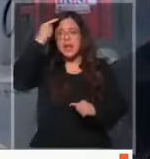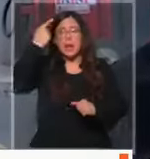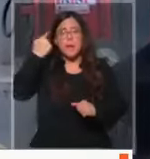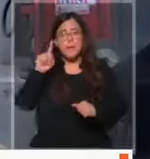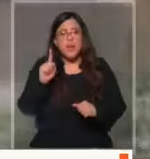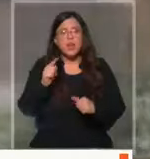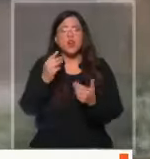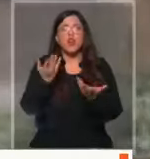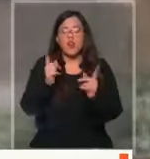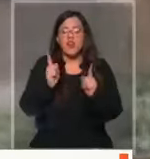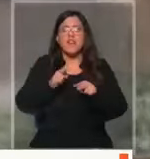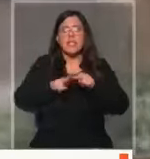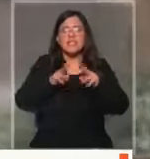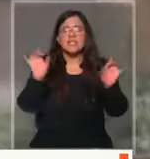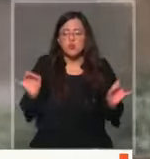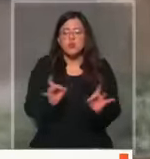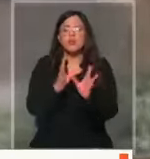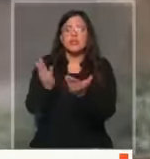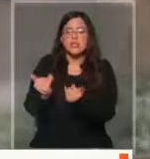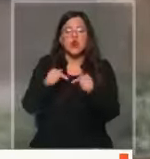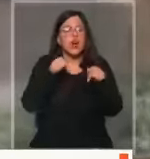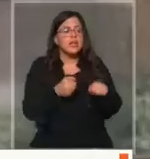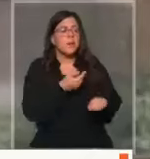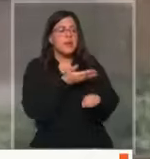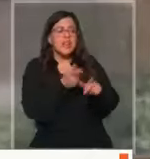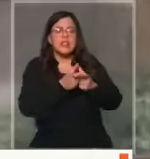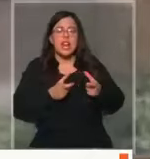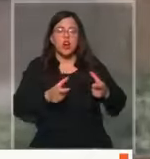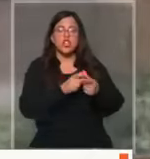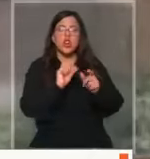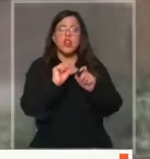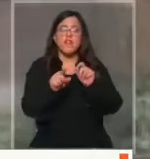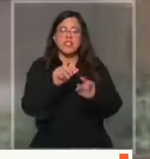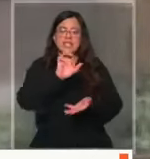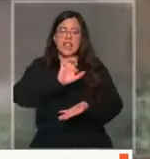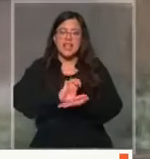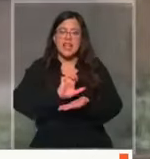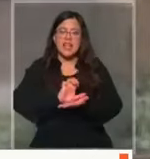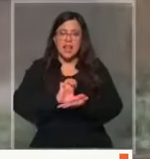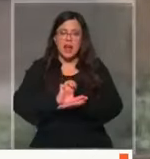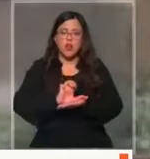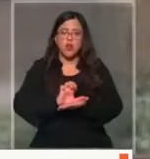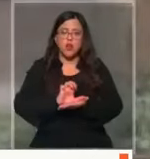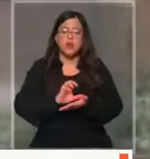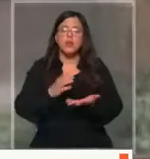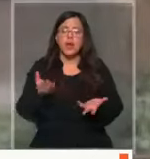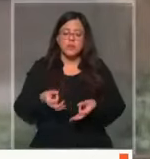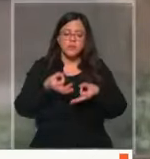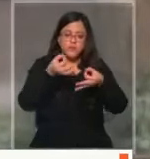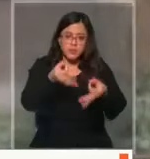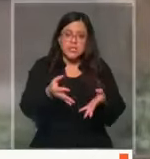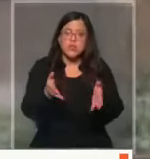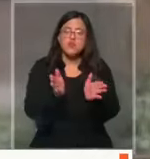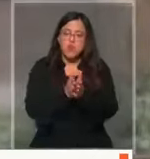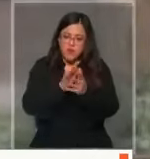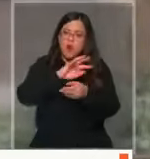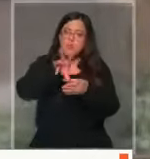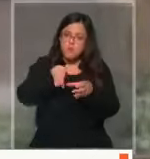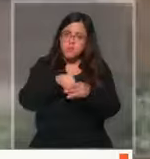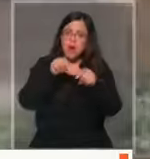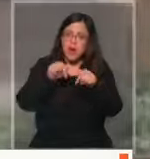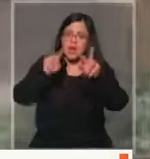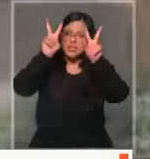debe hacerse. Se ha oficiado también y se ha solicitado al Consejo de Defensa del Estado, de todas maneras a través de oficio, poder hacerse parte de esto, que